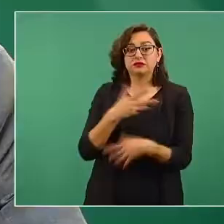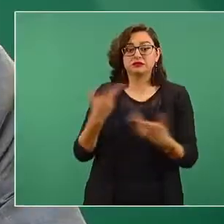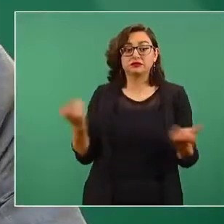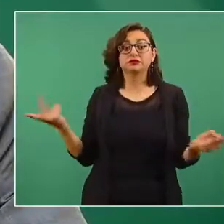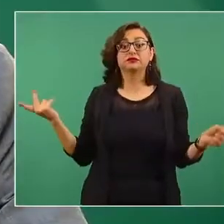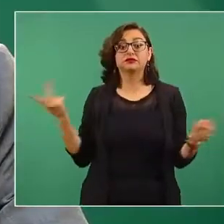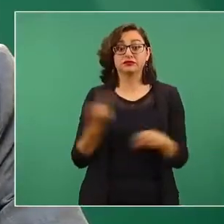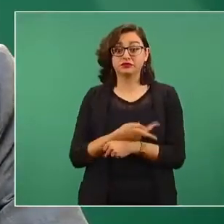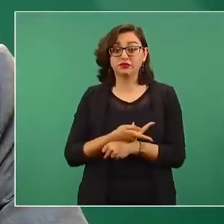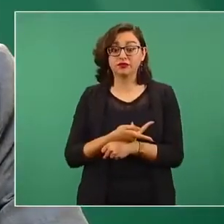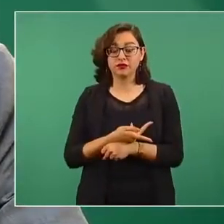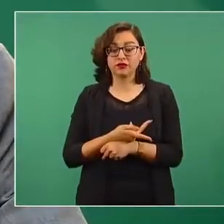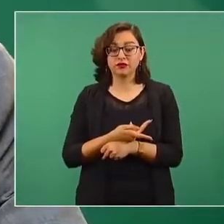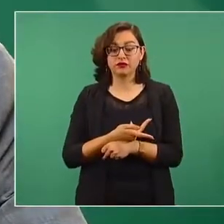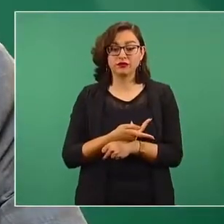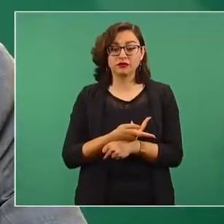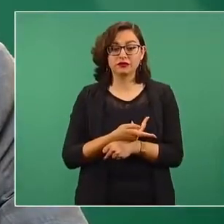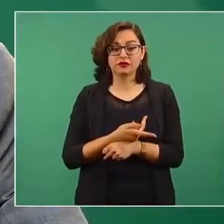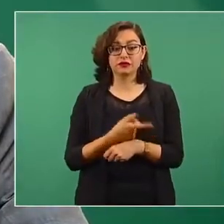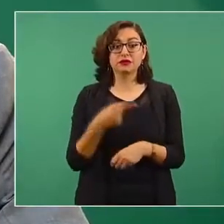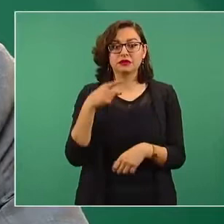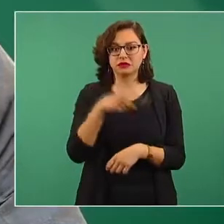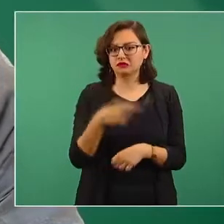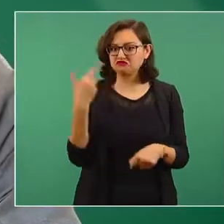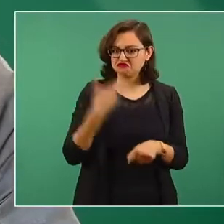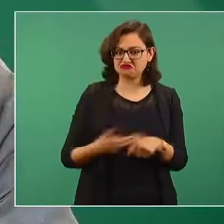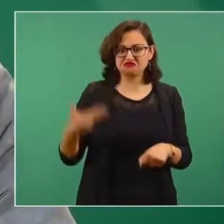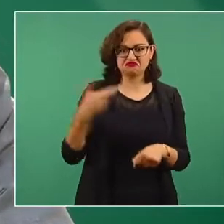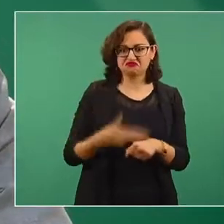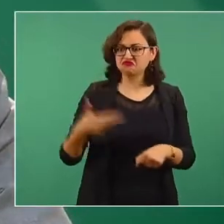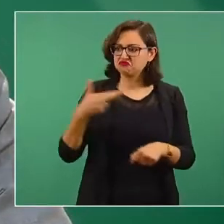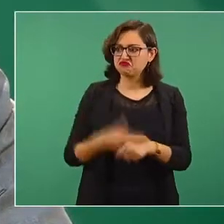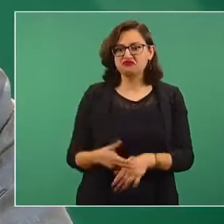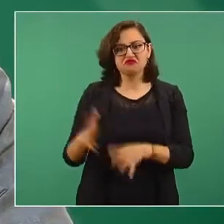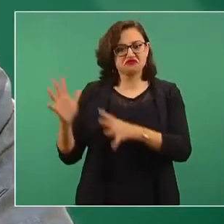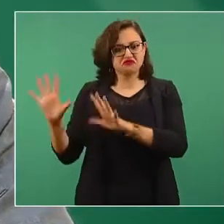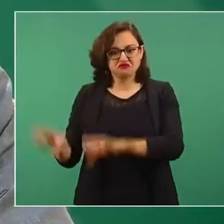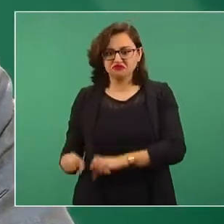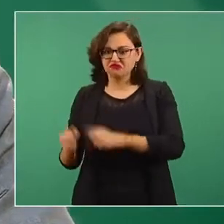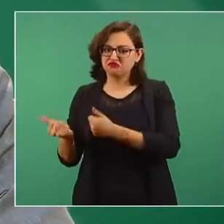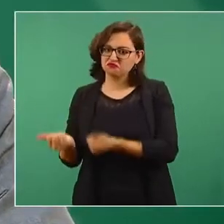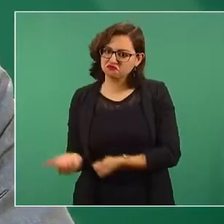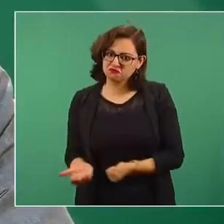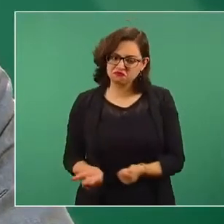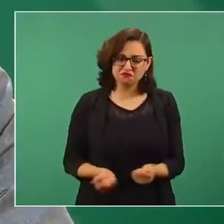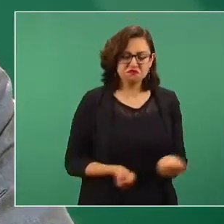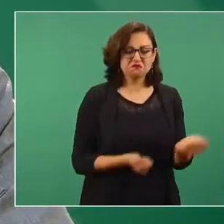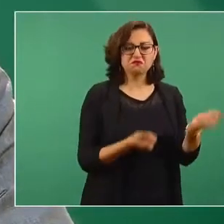cuerdas a las Islas Marías,